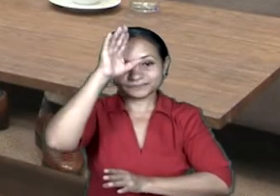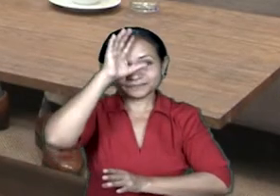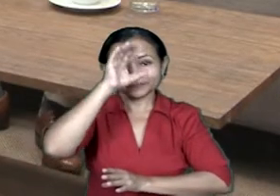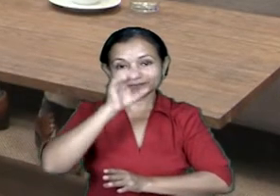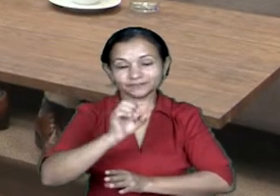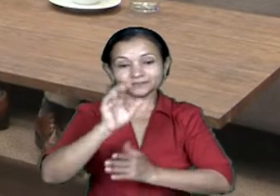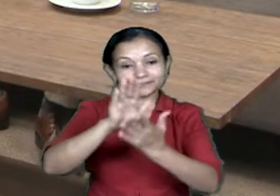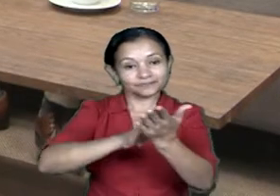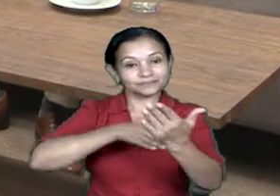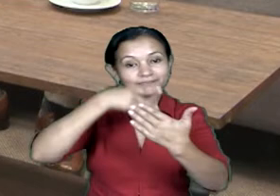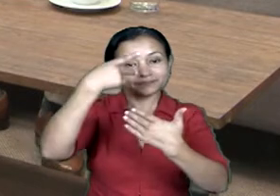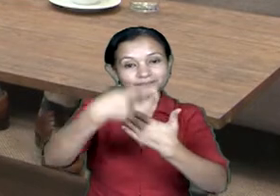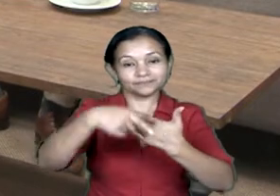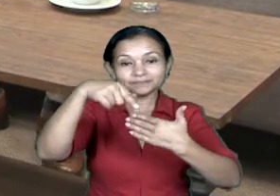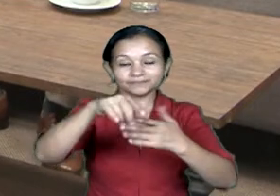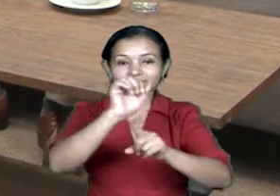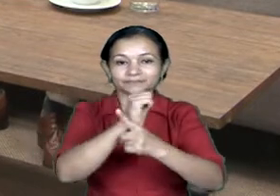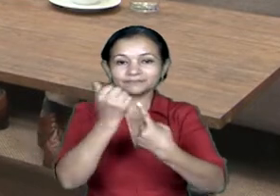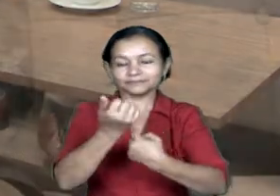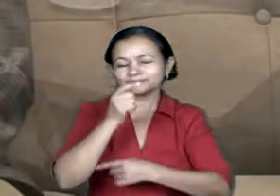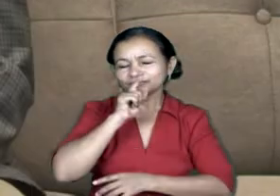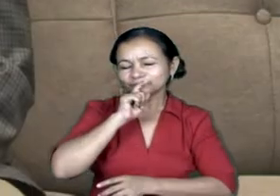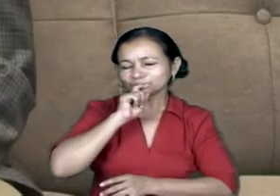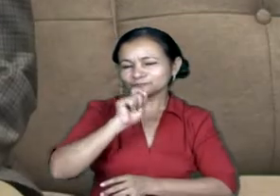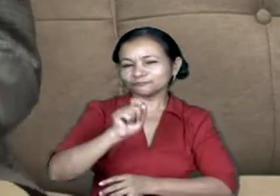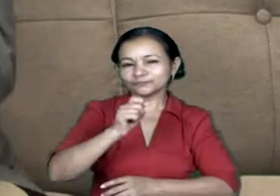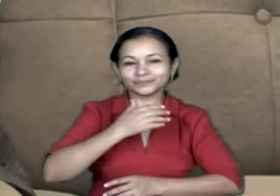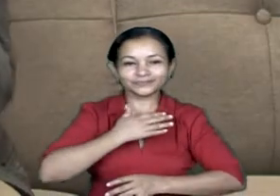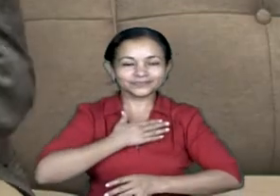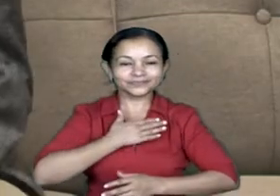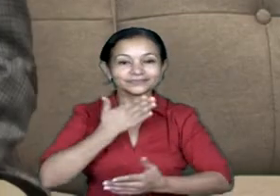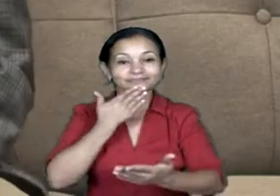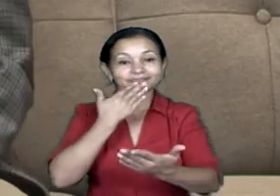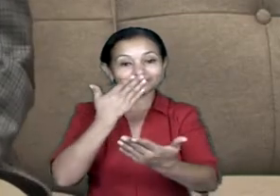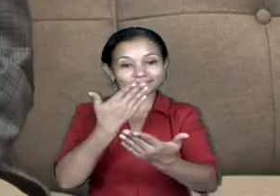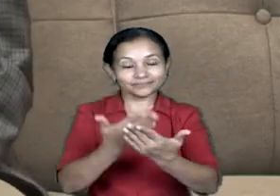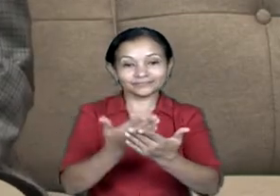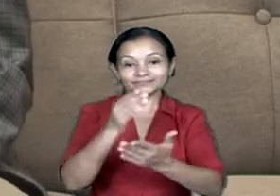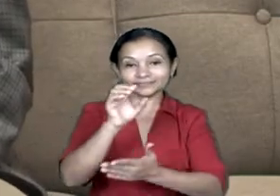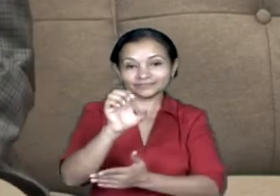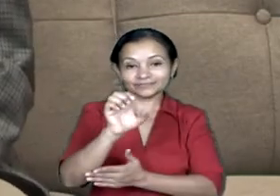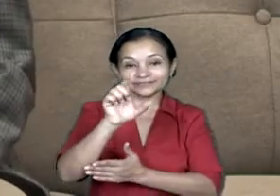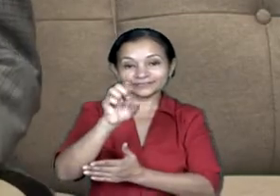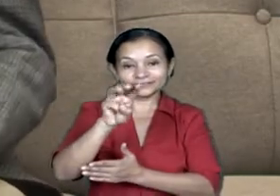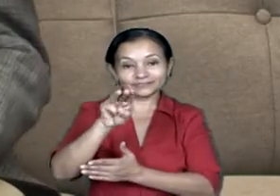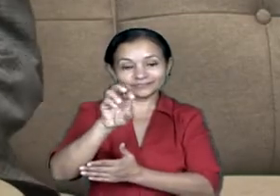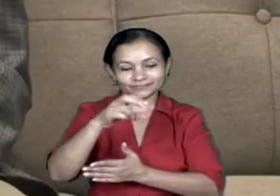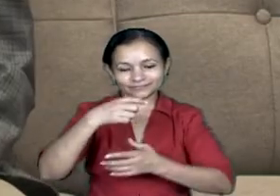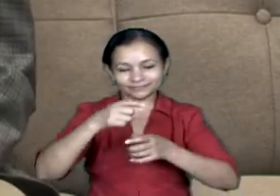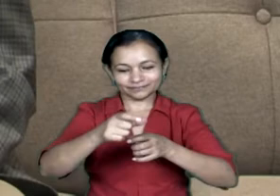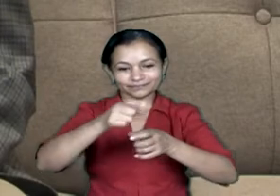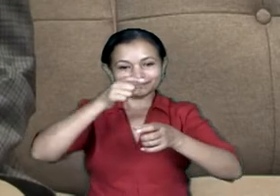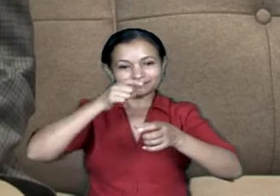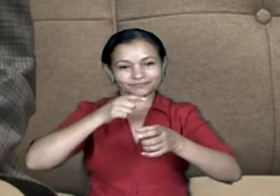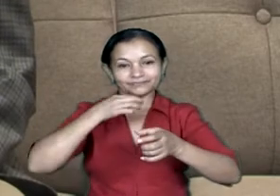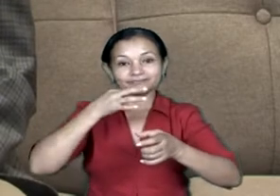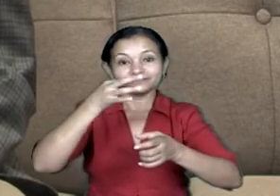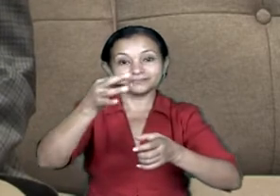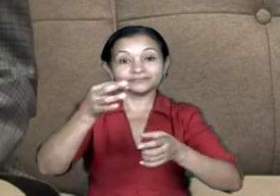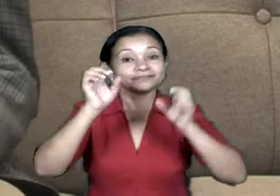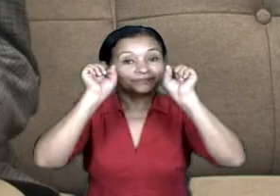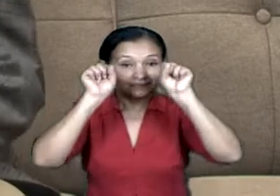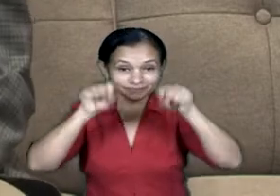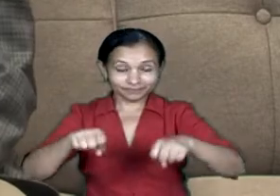en su programa Desde el Parlamento. Con mucho gusto. Gracias, Elmer, ¿no?, por la invitación. Que tengo la oportunidad de